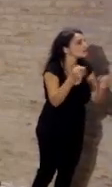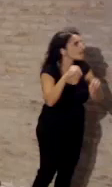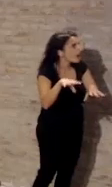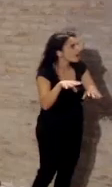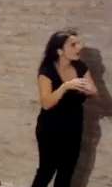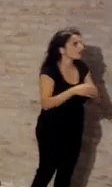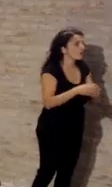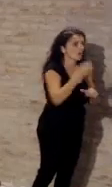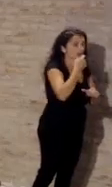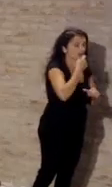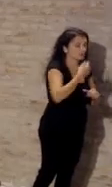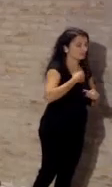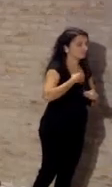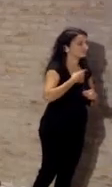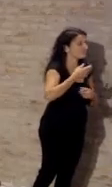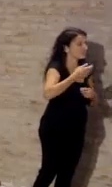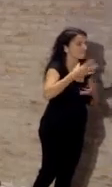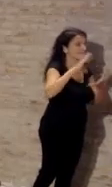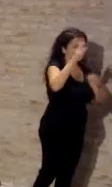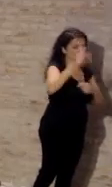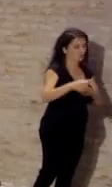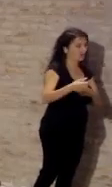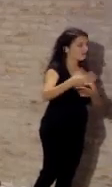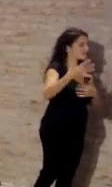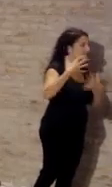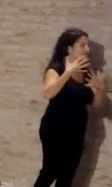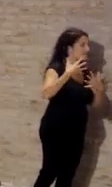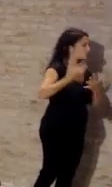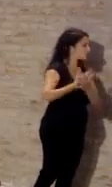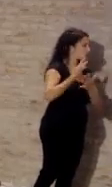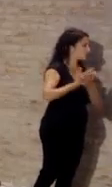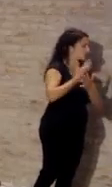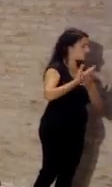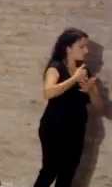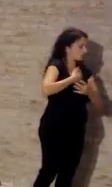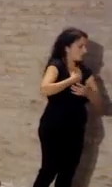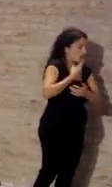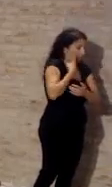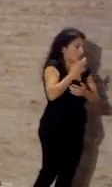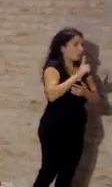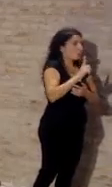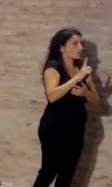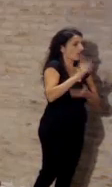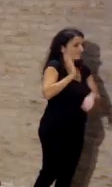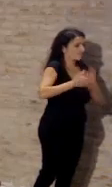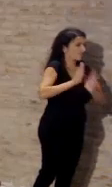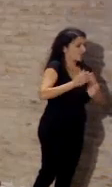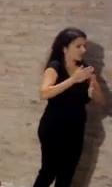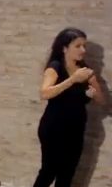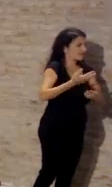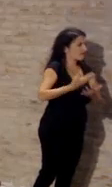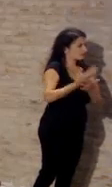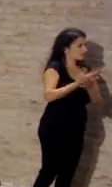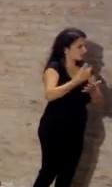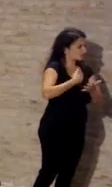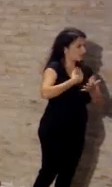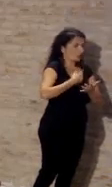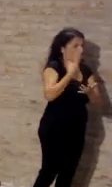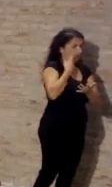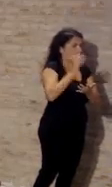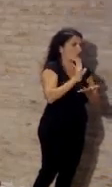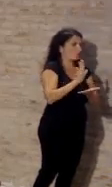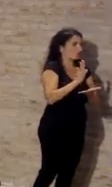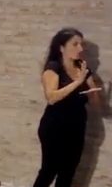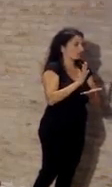tratando mal y no nos damos cuenta O sea no sabemos si estamos sufriendo violencia y pode